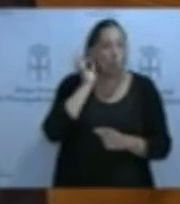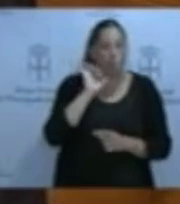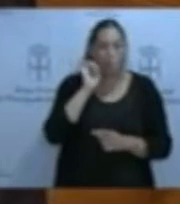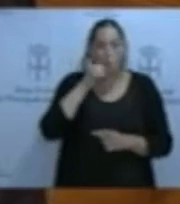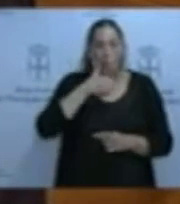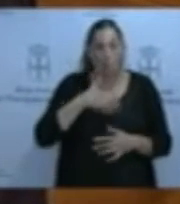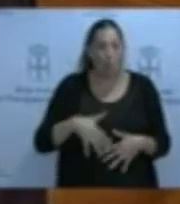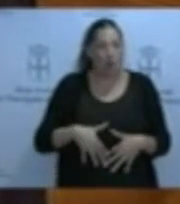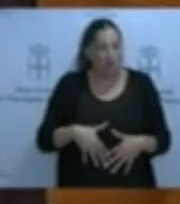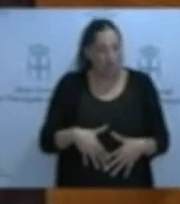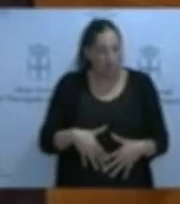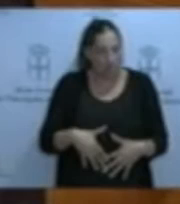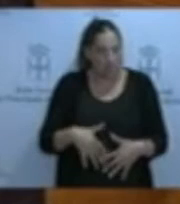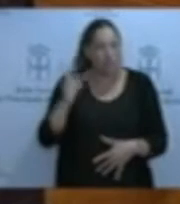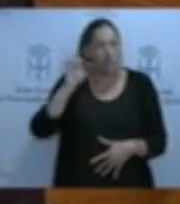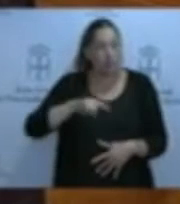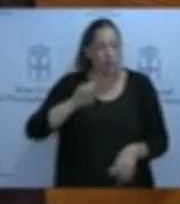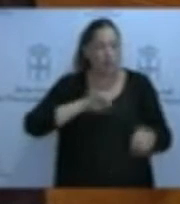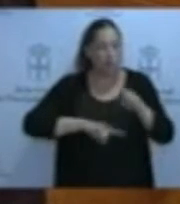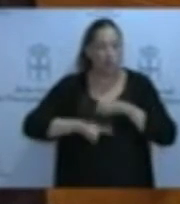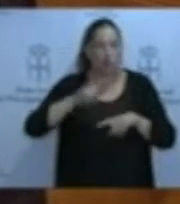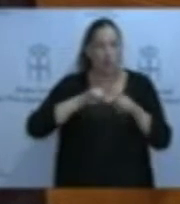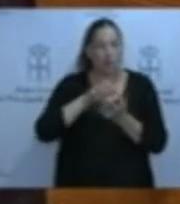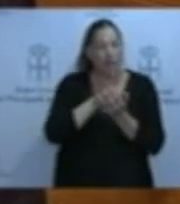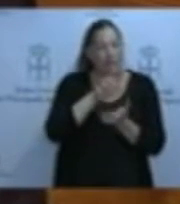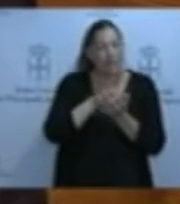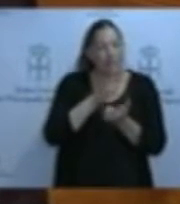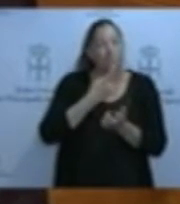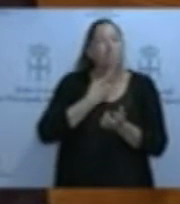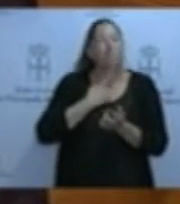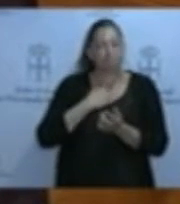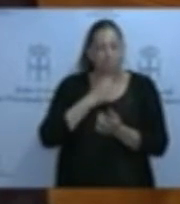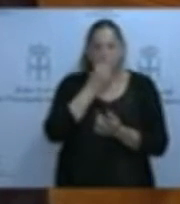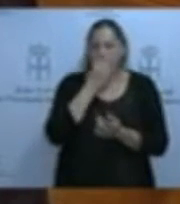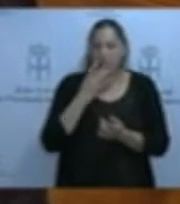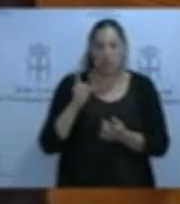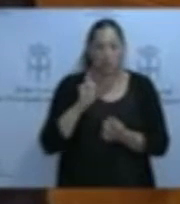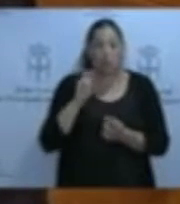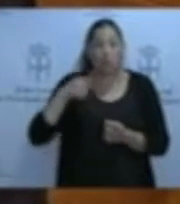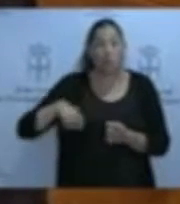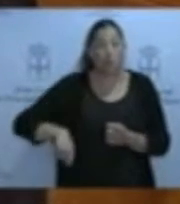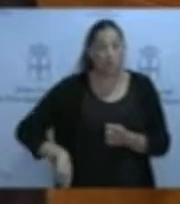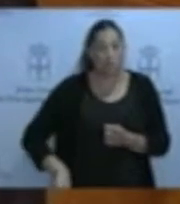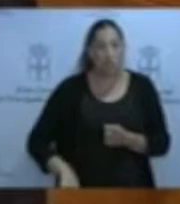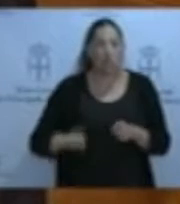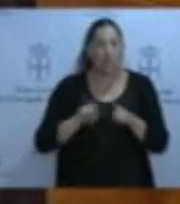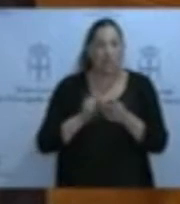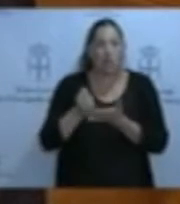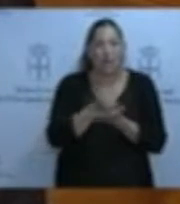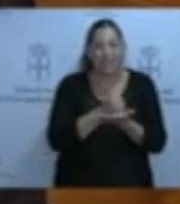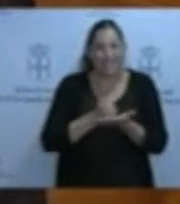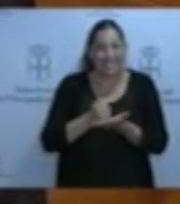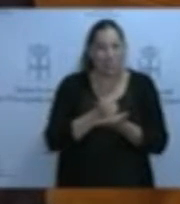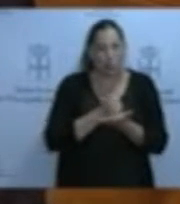También sabrá que por problemas de deglución de algunos residentes, los profesionales que administran la medicación tienen que triturarla sin ningún tipo